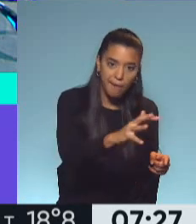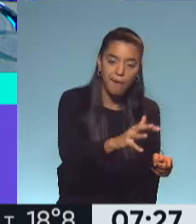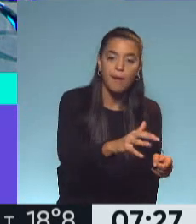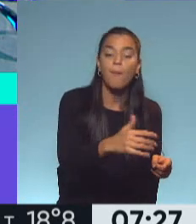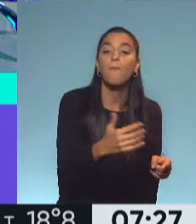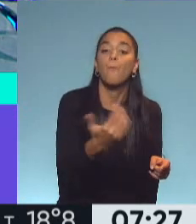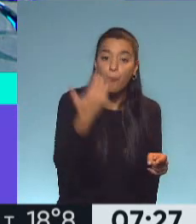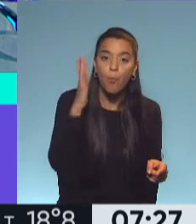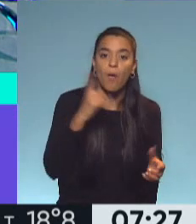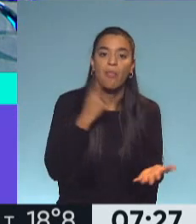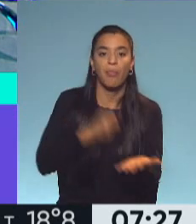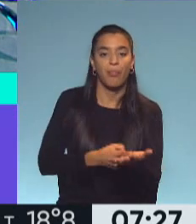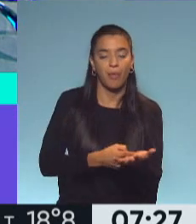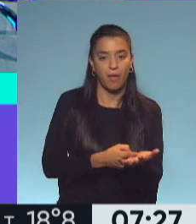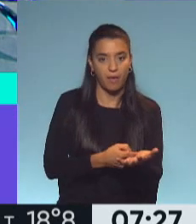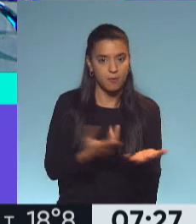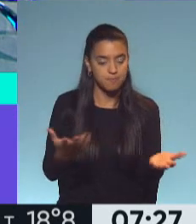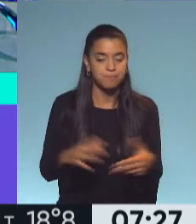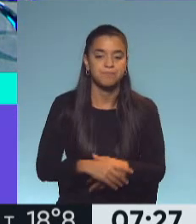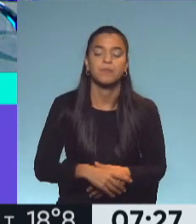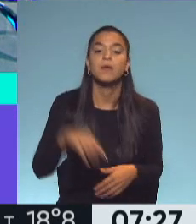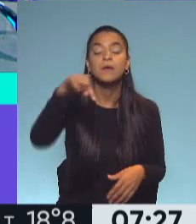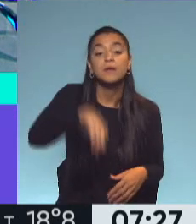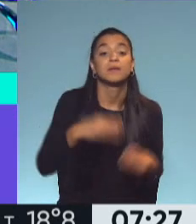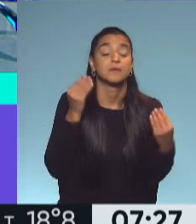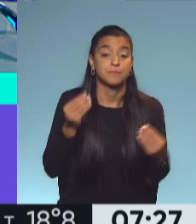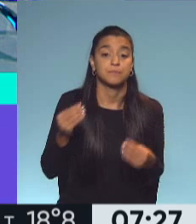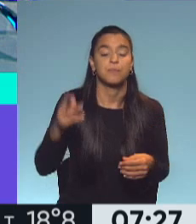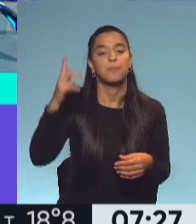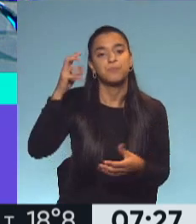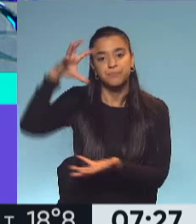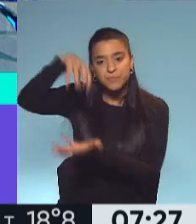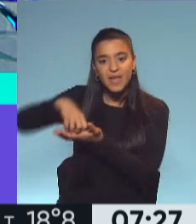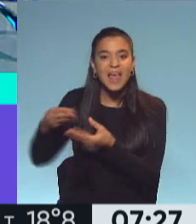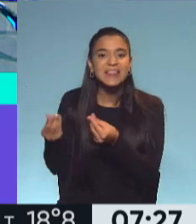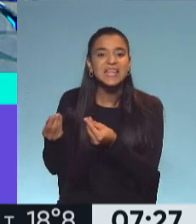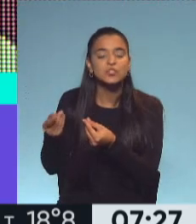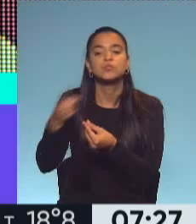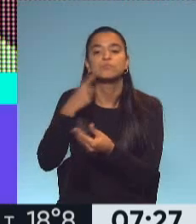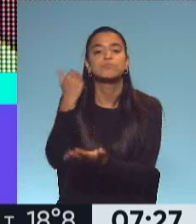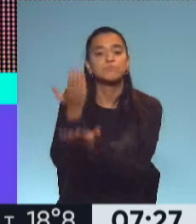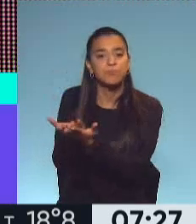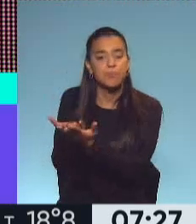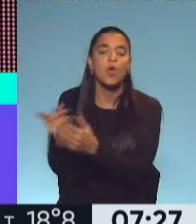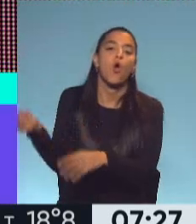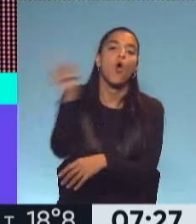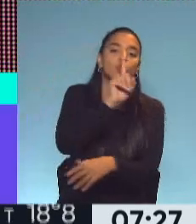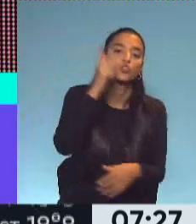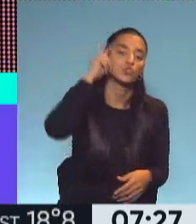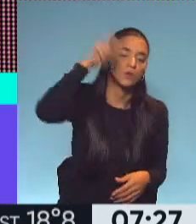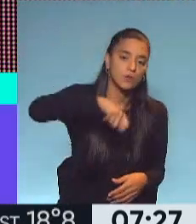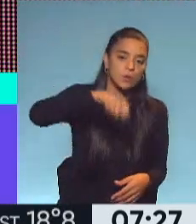que podía hacer lo que hizo. Lo que va a pasar hoy es que la Procuración del Tesoro va a presentar una acción ante otro tribunal, que es el